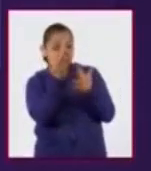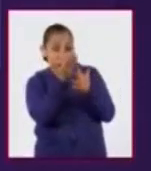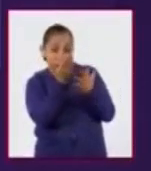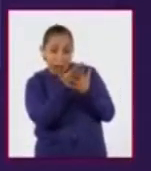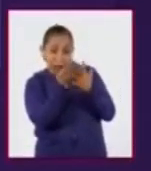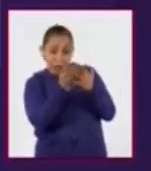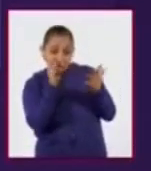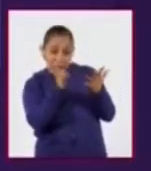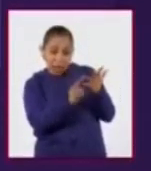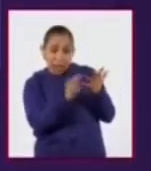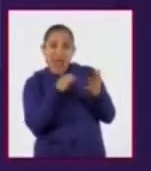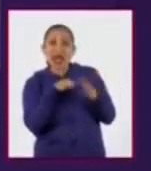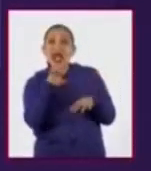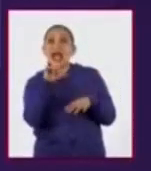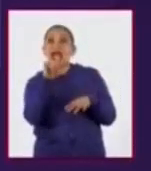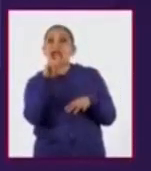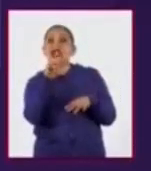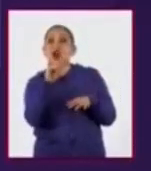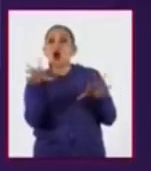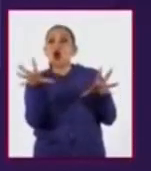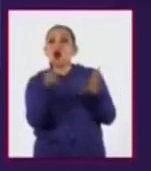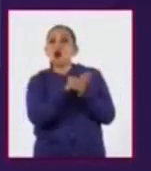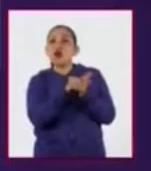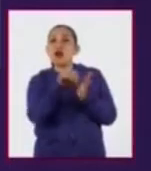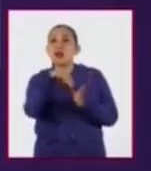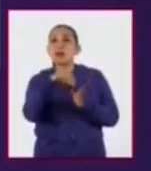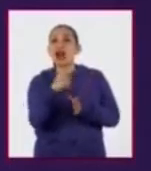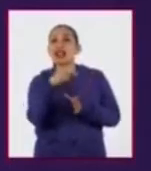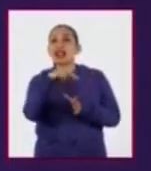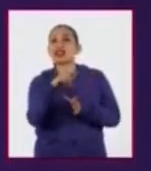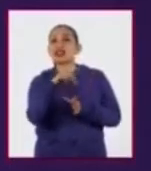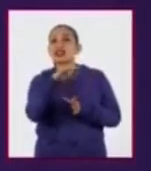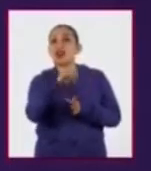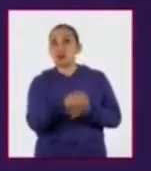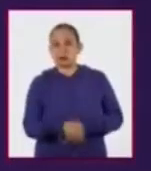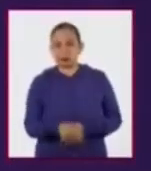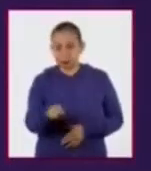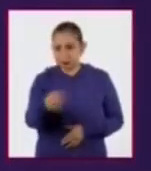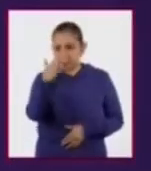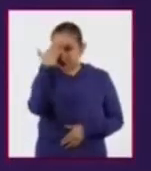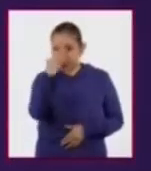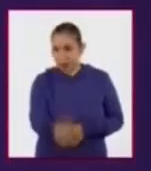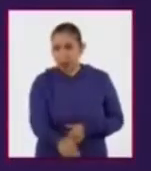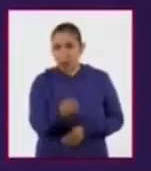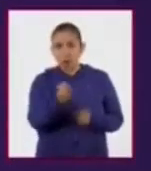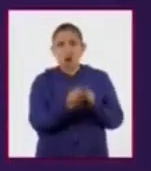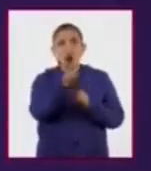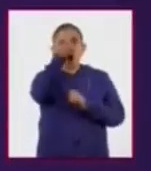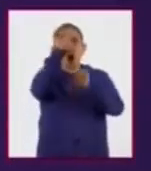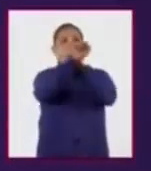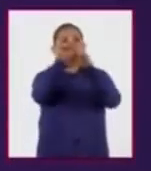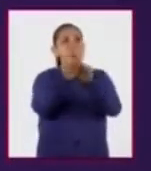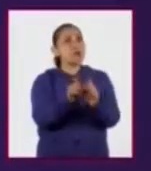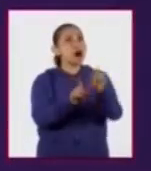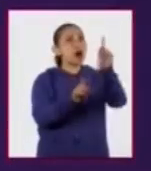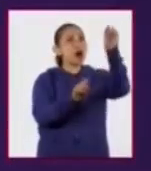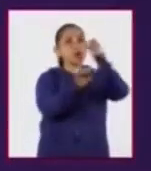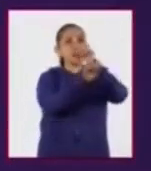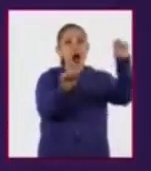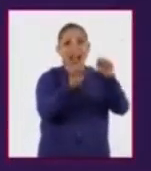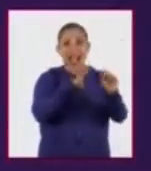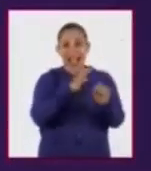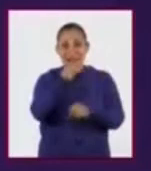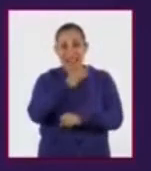espectro electromagnético característico. ¿Sabían que los fuegos artificiales con los que celebramos